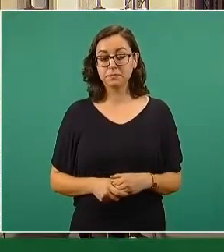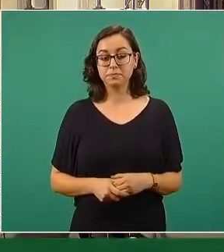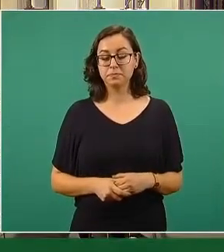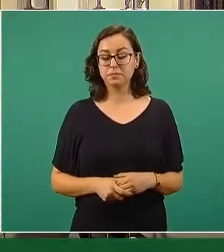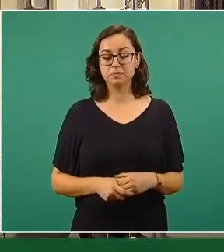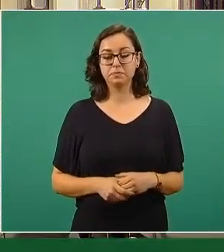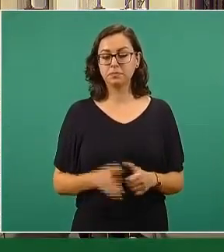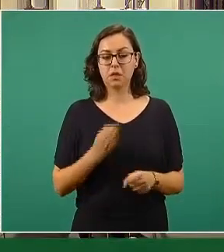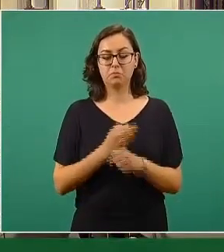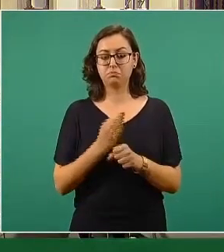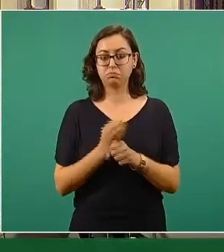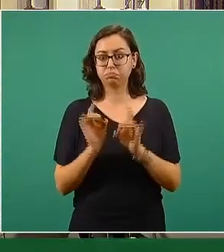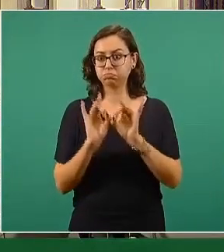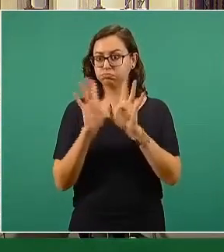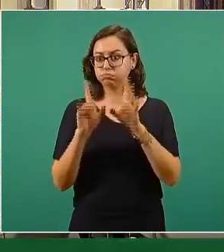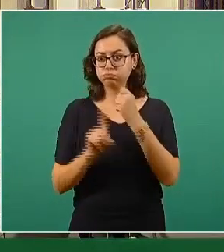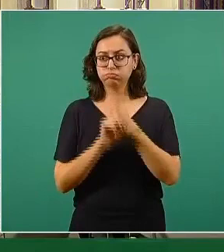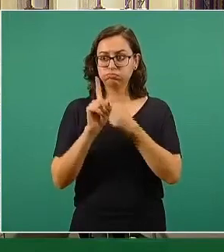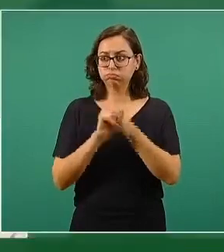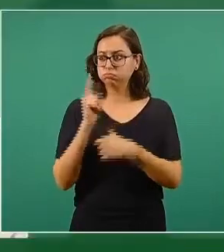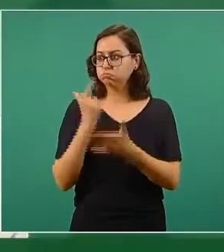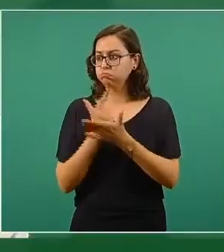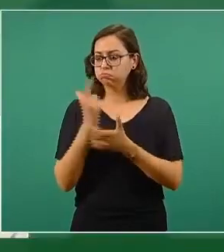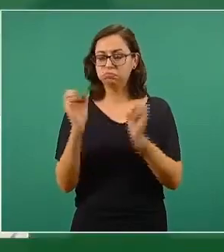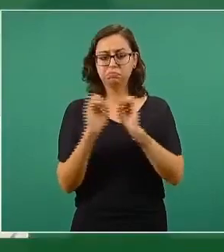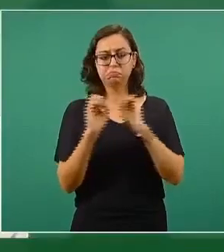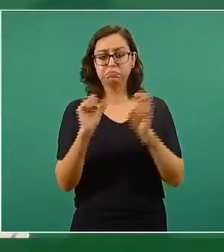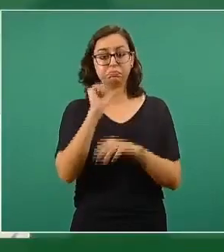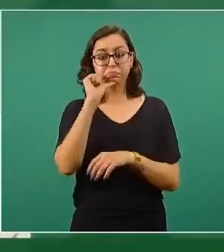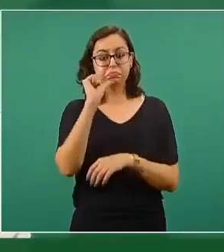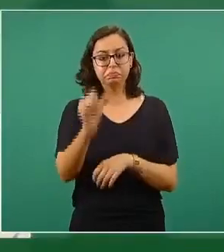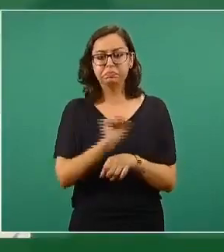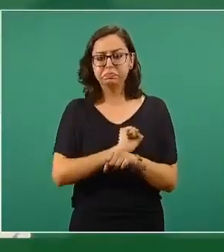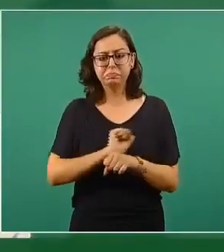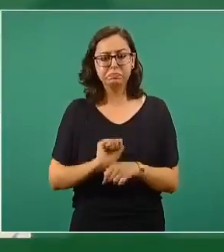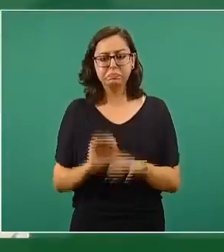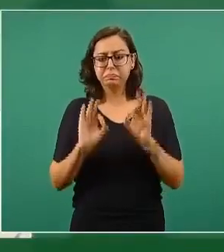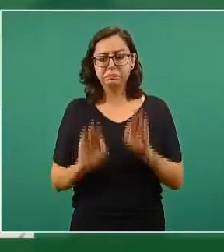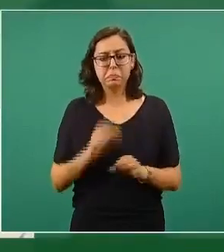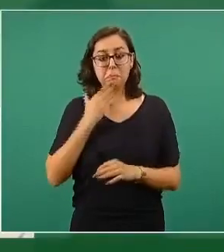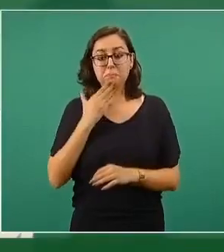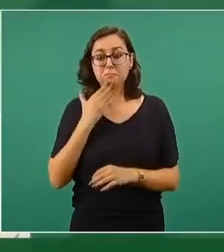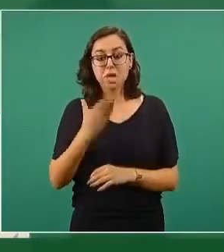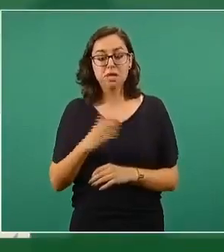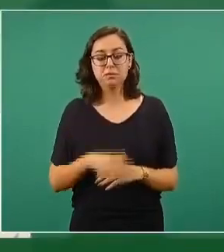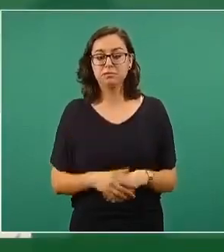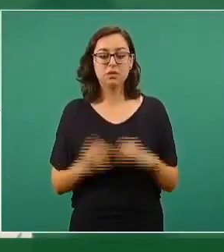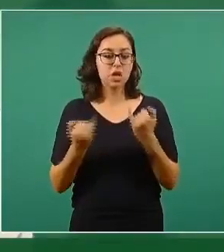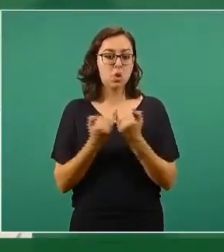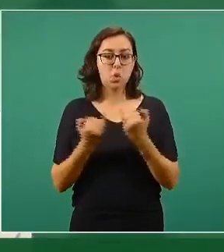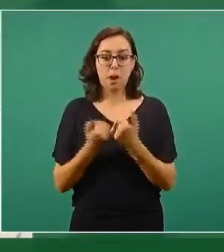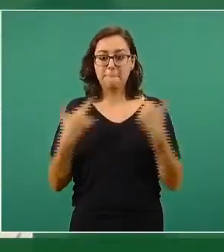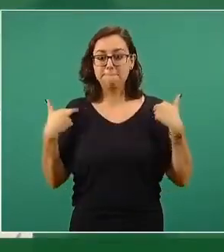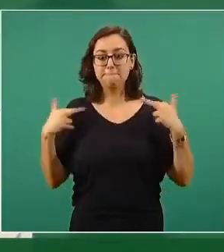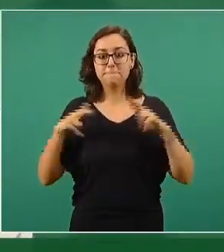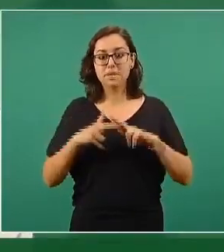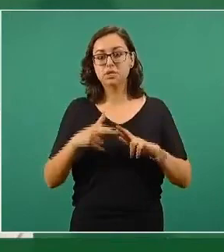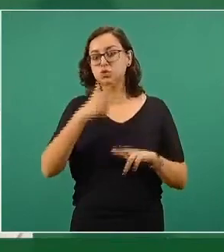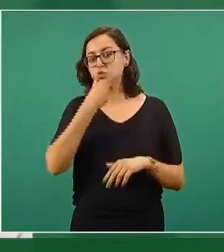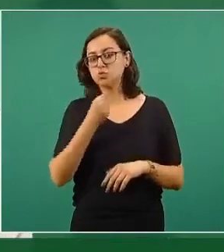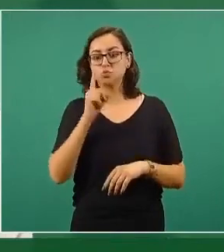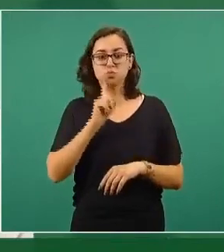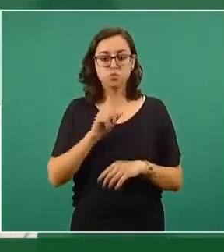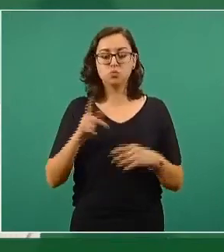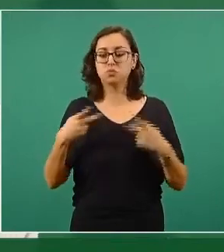Hasta el momento ninguna. Ha sido muy terso el operativo en mujeres embarazadas, igual que en maestros y maestras y